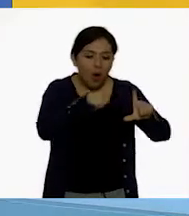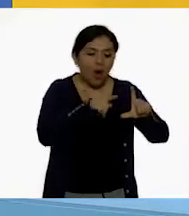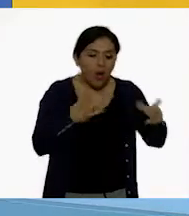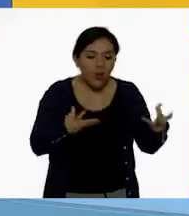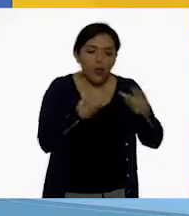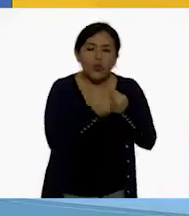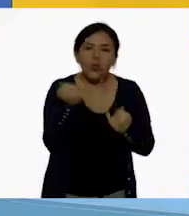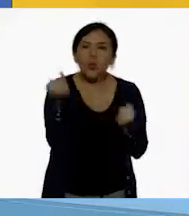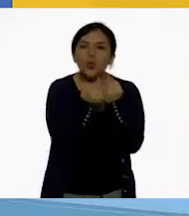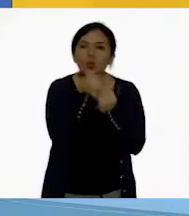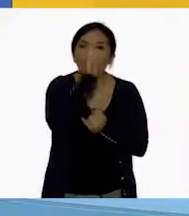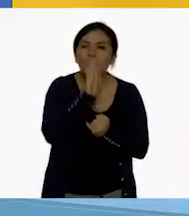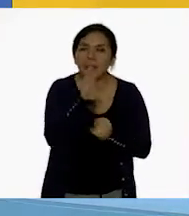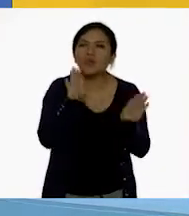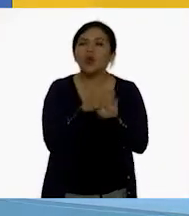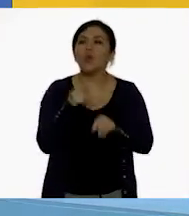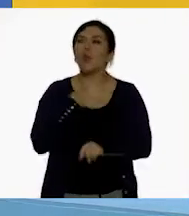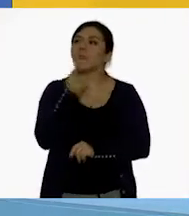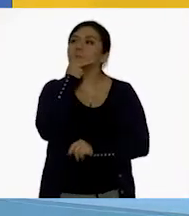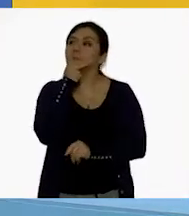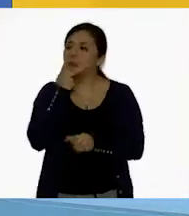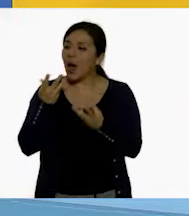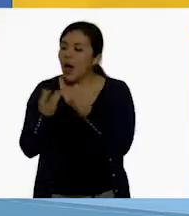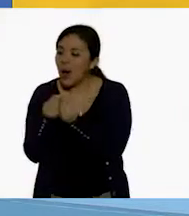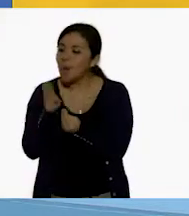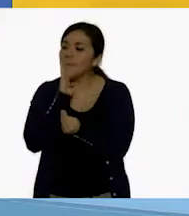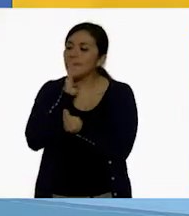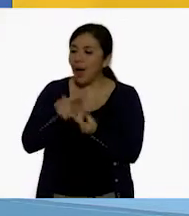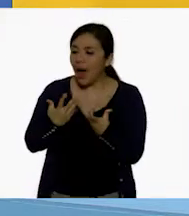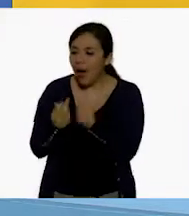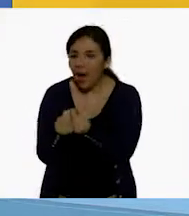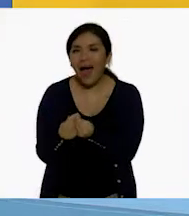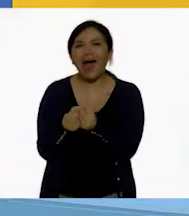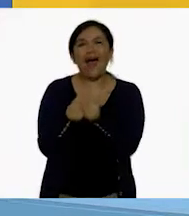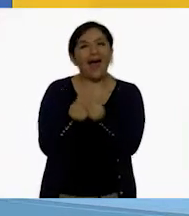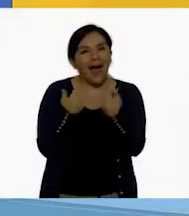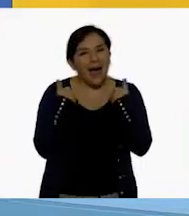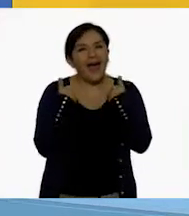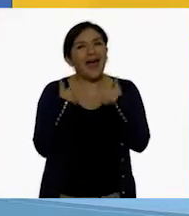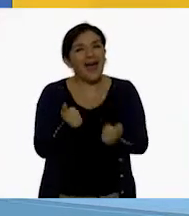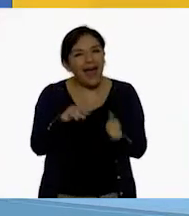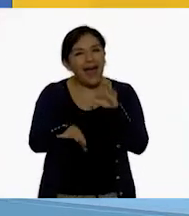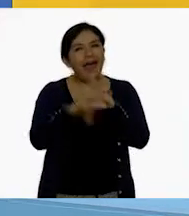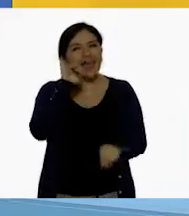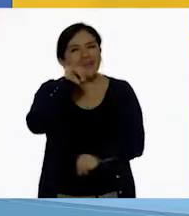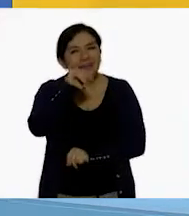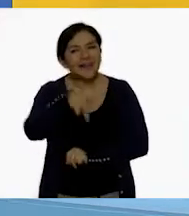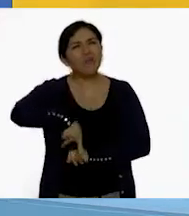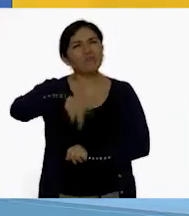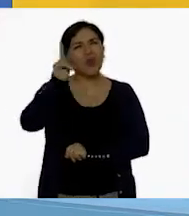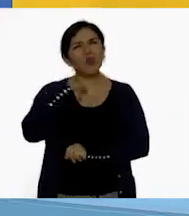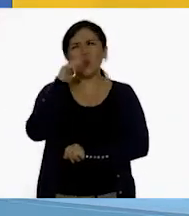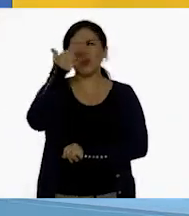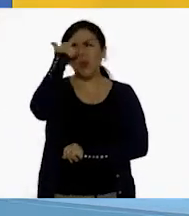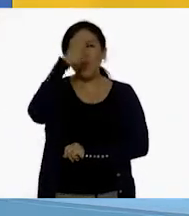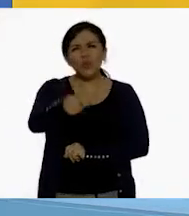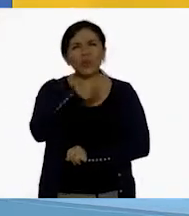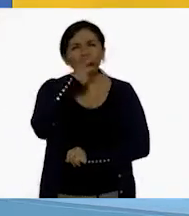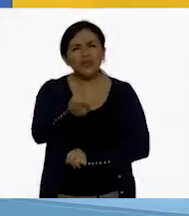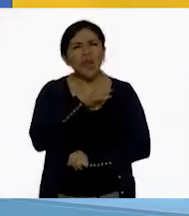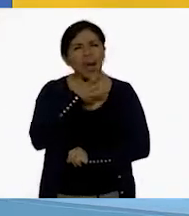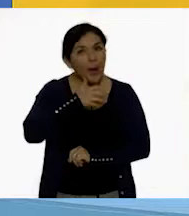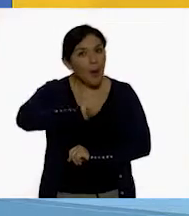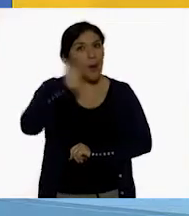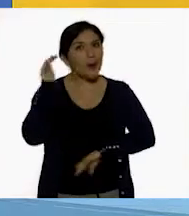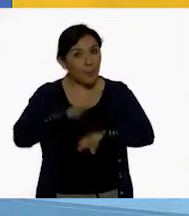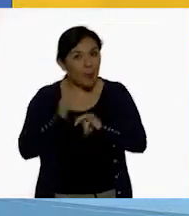como yo con mi papá y mi mamá. Qué agradable es aprender todo esto, pero si mal no recuerdo, dijeron que traían